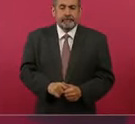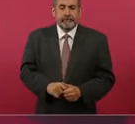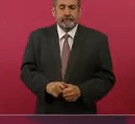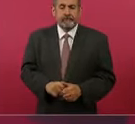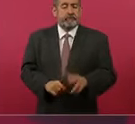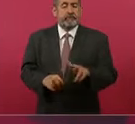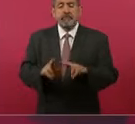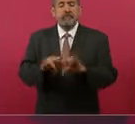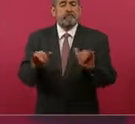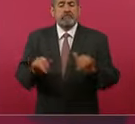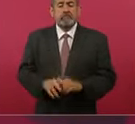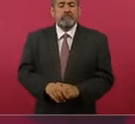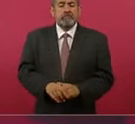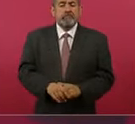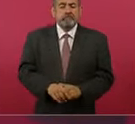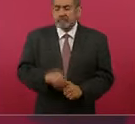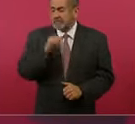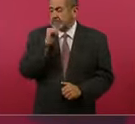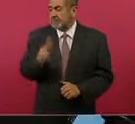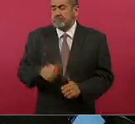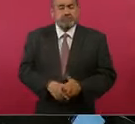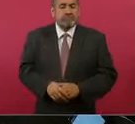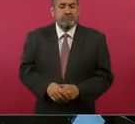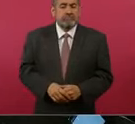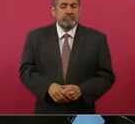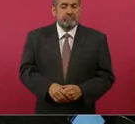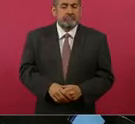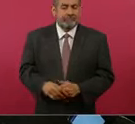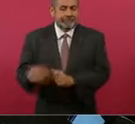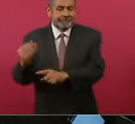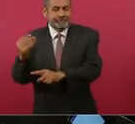Ninguno. En el norte del país se han registrado. Nada.